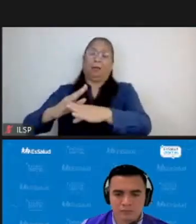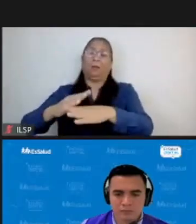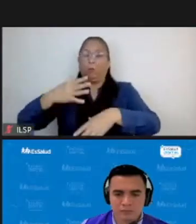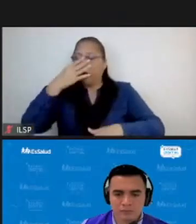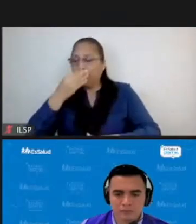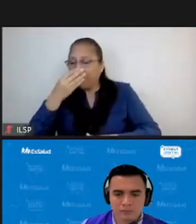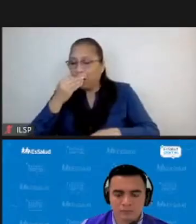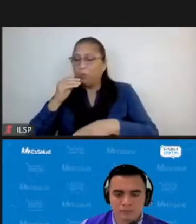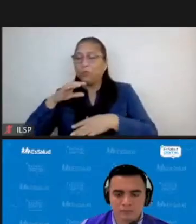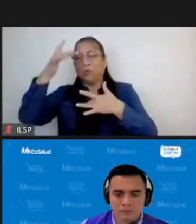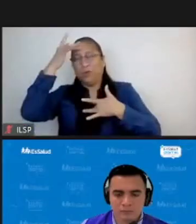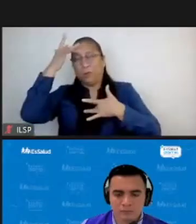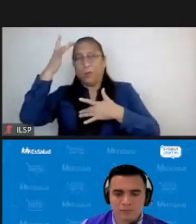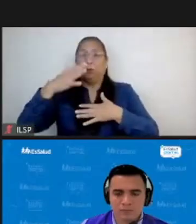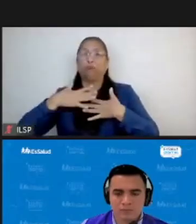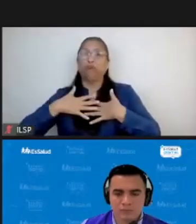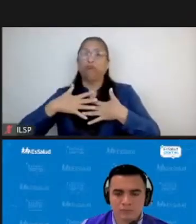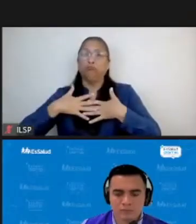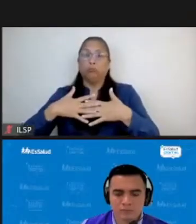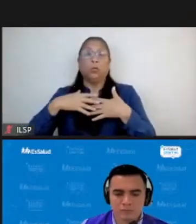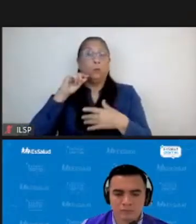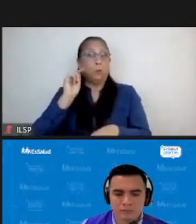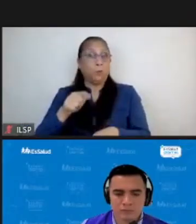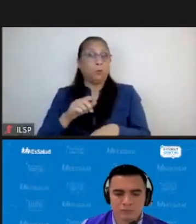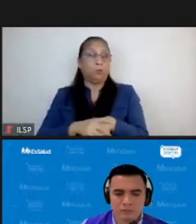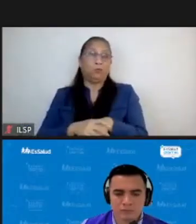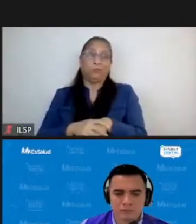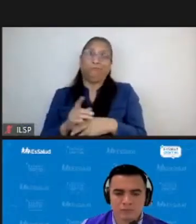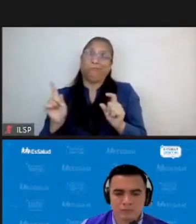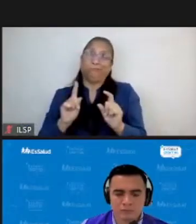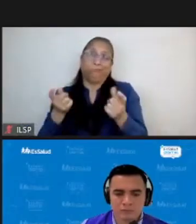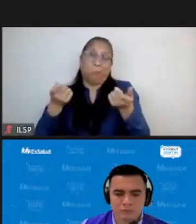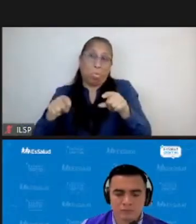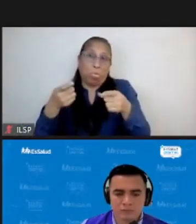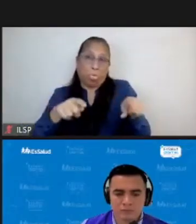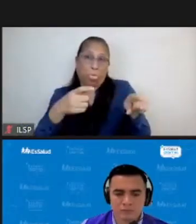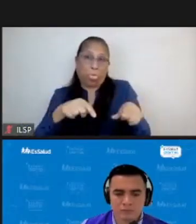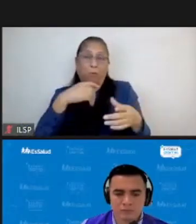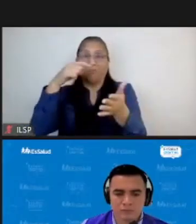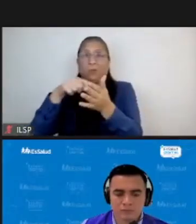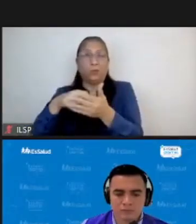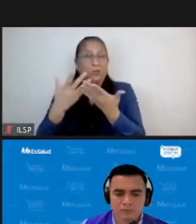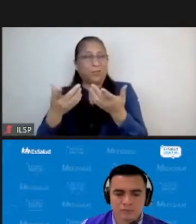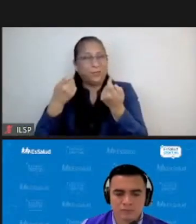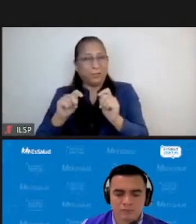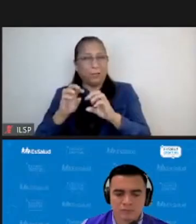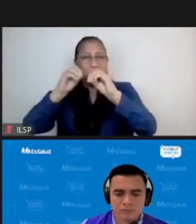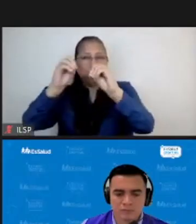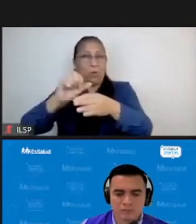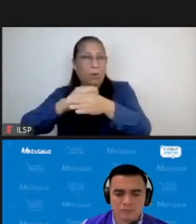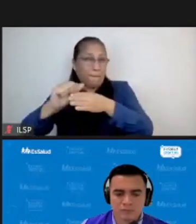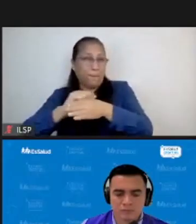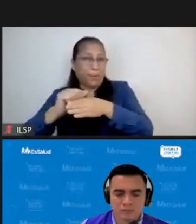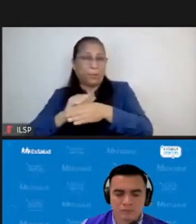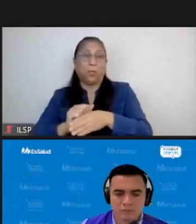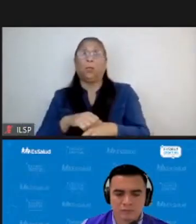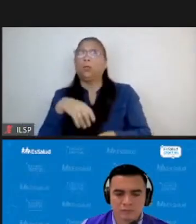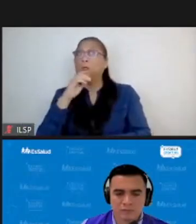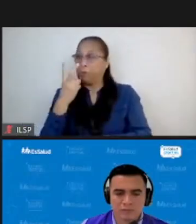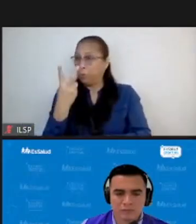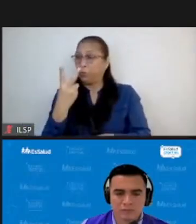infecciones respiratorias y eso es muy común que no suceda. Entonces, tratar de aplicar eso en el día a día y el lavado de manos,